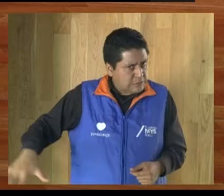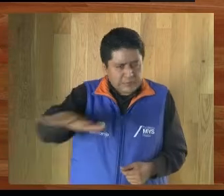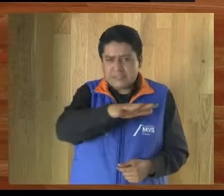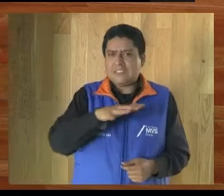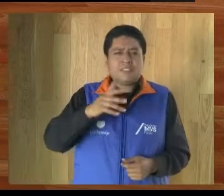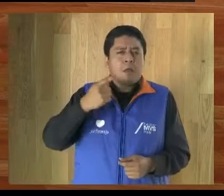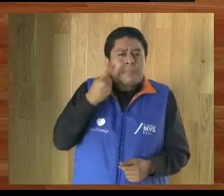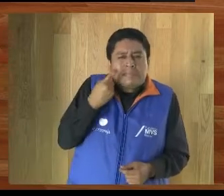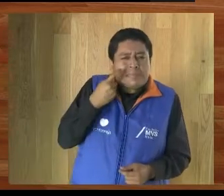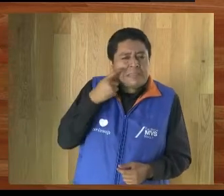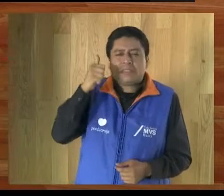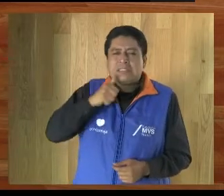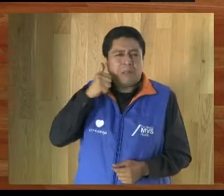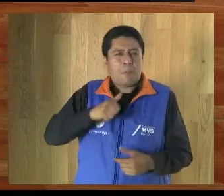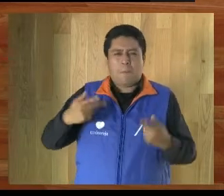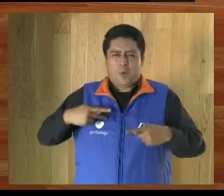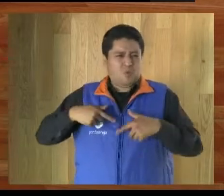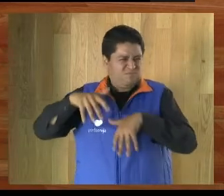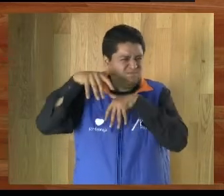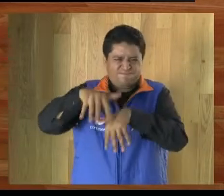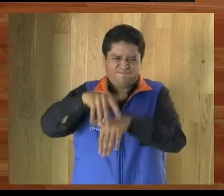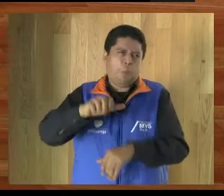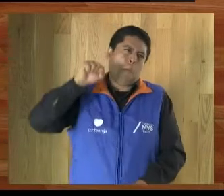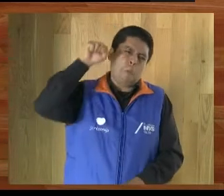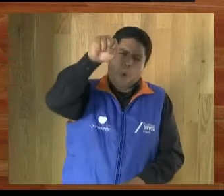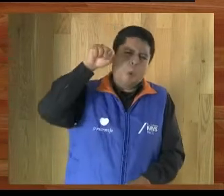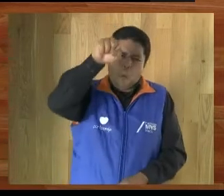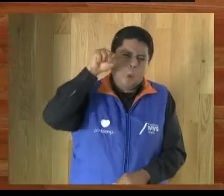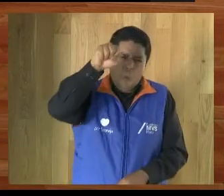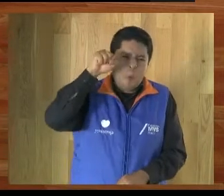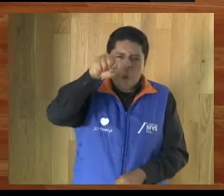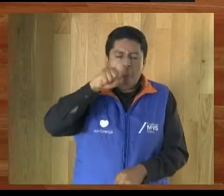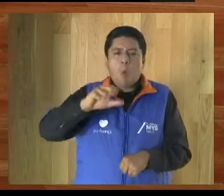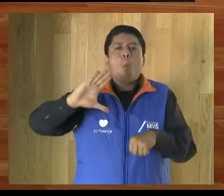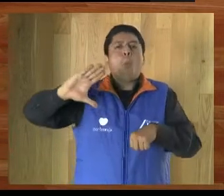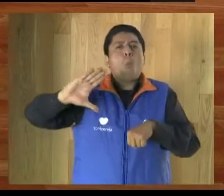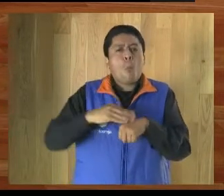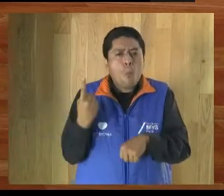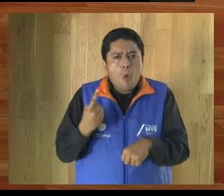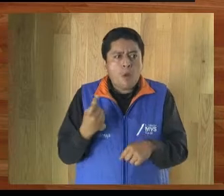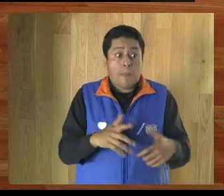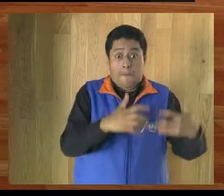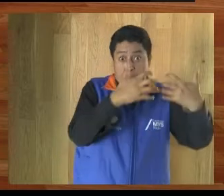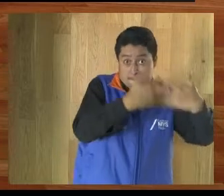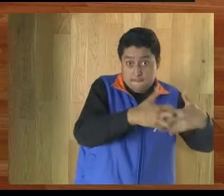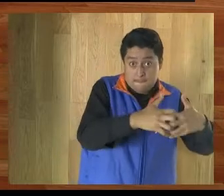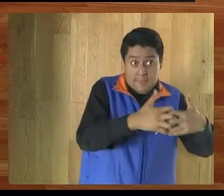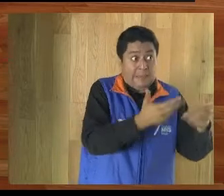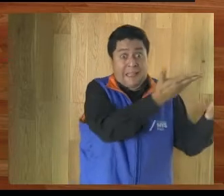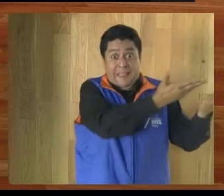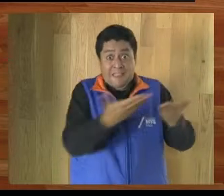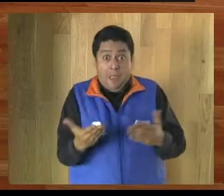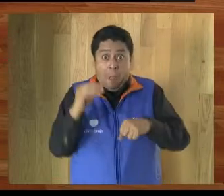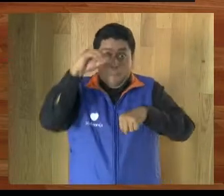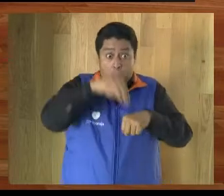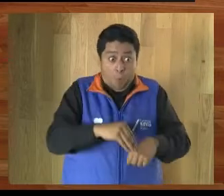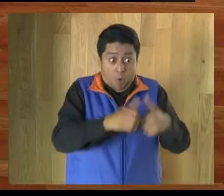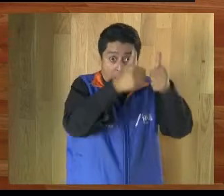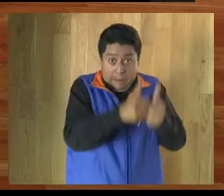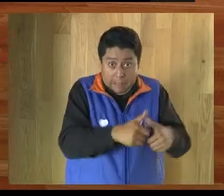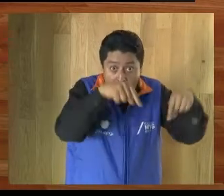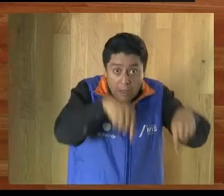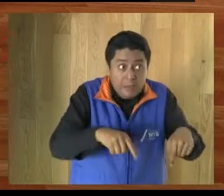protestas de la sociedad, de una comunidad, porque no quiere que una empresa o una organización se instale en esa zona. Con lo cual